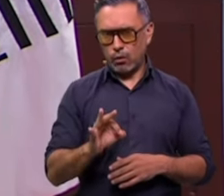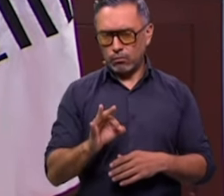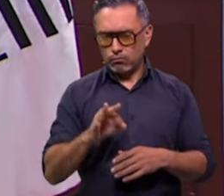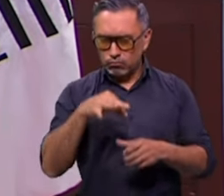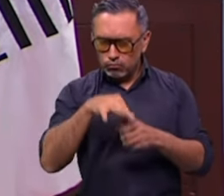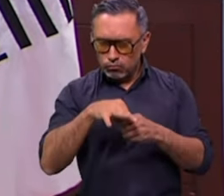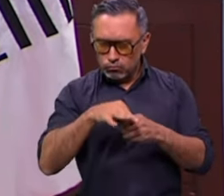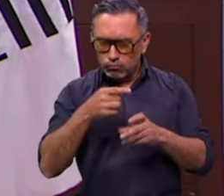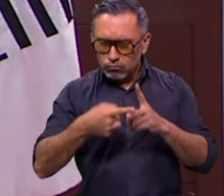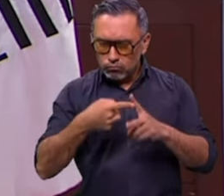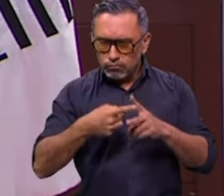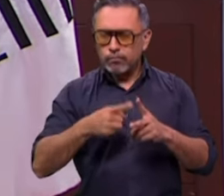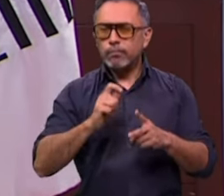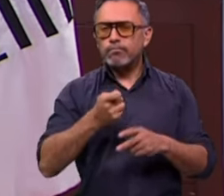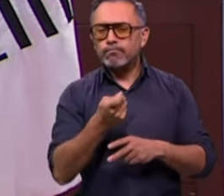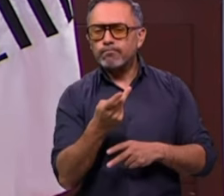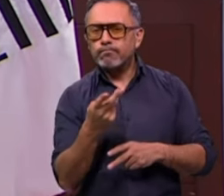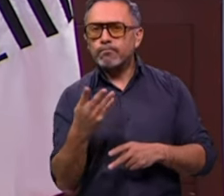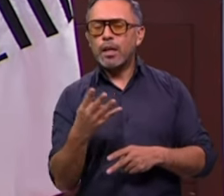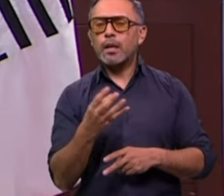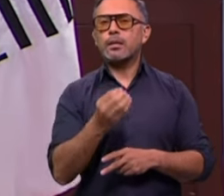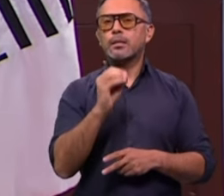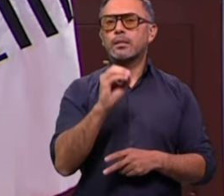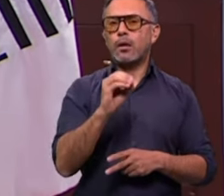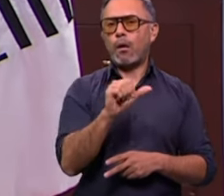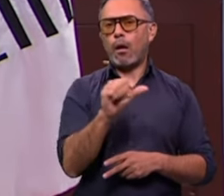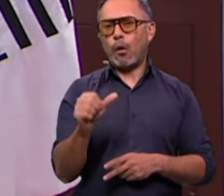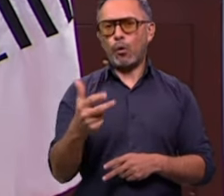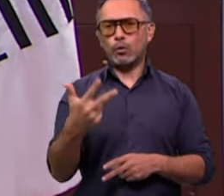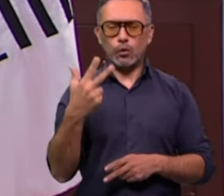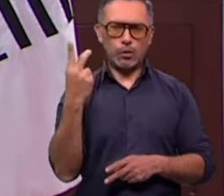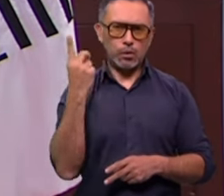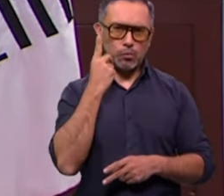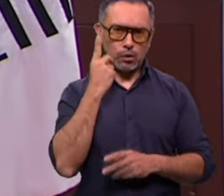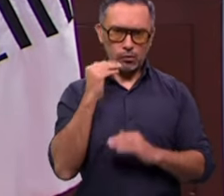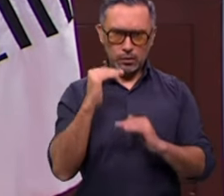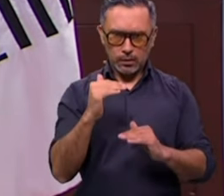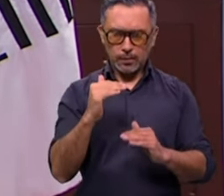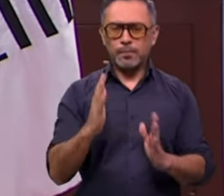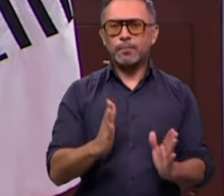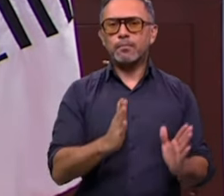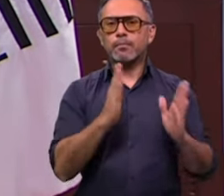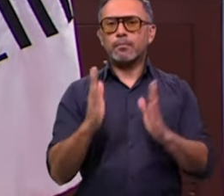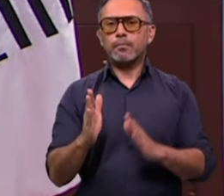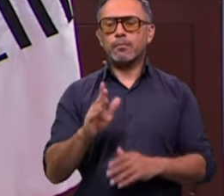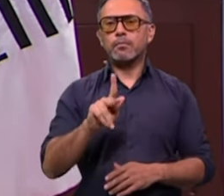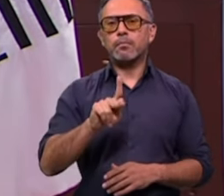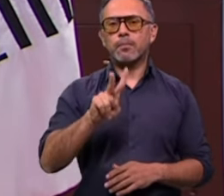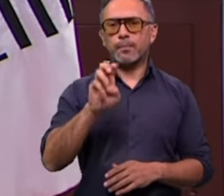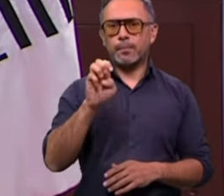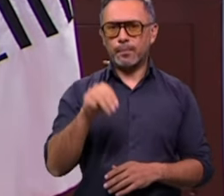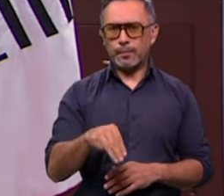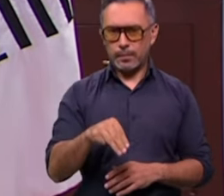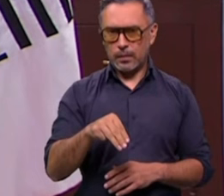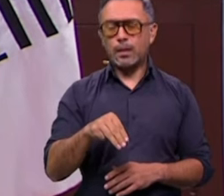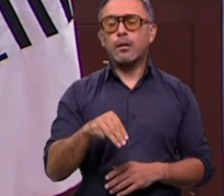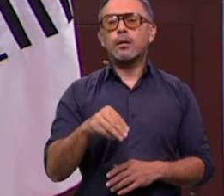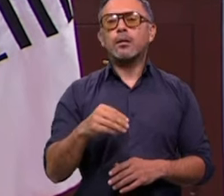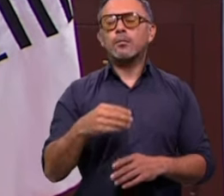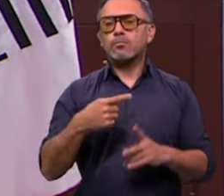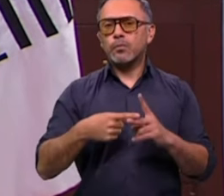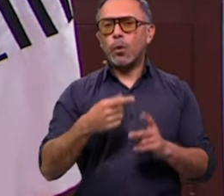lo que representa entre 0 y 8 diputaciones. Partido Verde Ecologista de México,